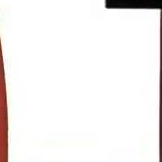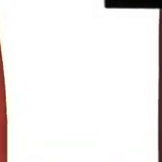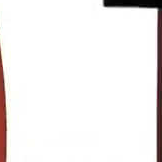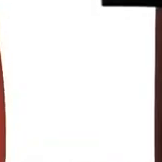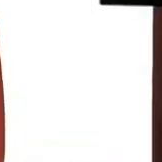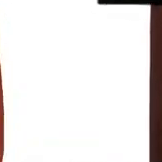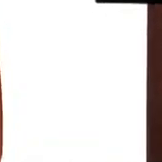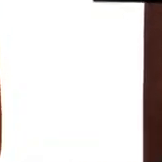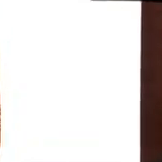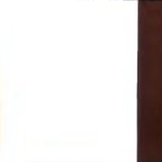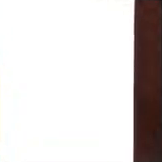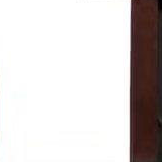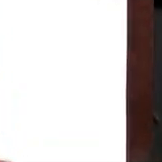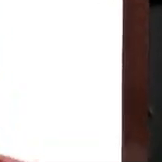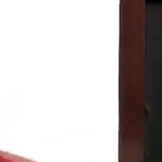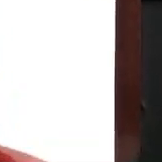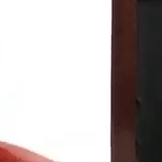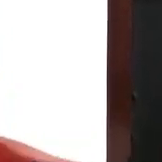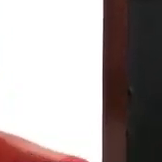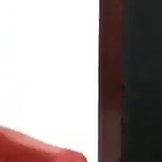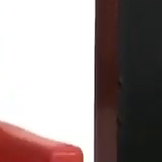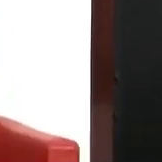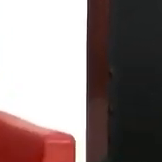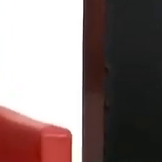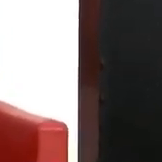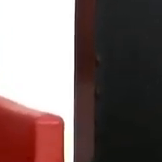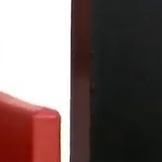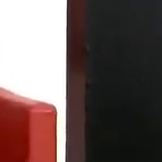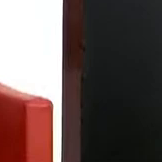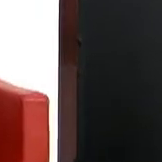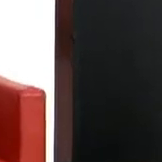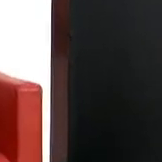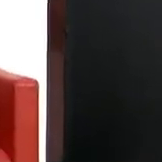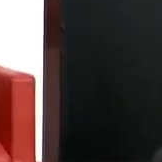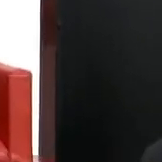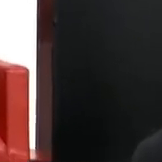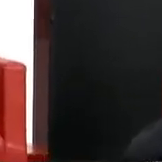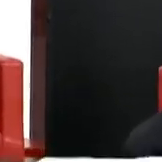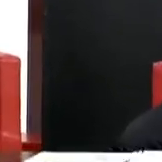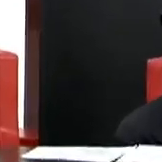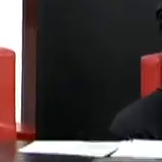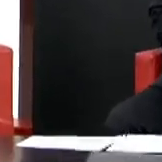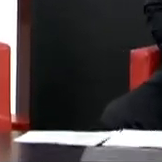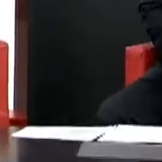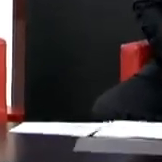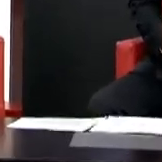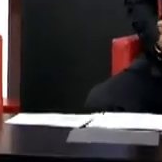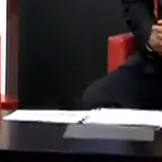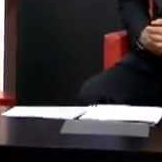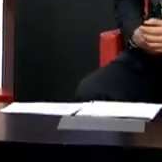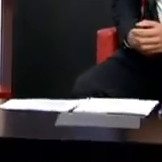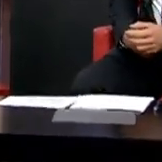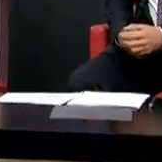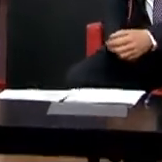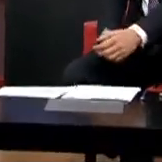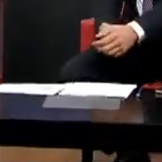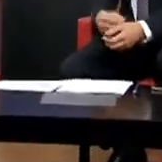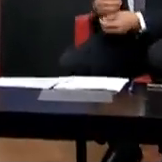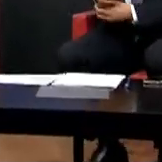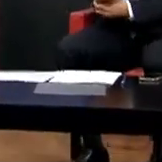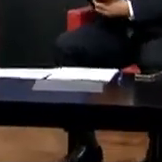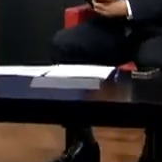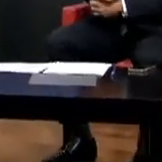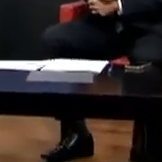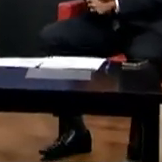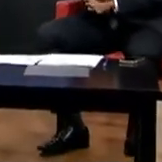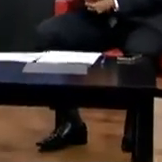Martes de Parametría, está con nosotros Francisco Abundis, Paco Abundis, con quien vamos a hablar, pues sí, de este tema que todo el mundo tenemos aquí en la cabeza,